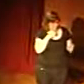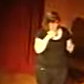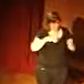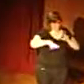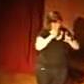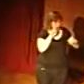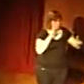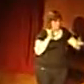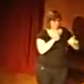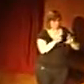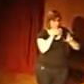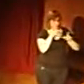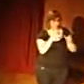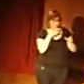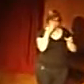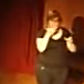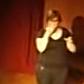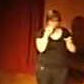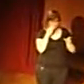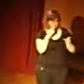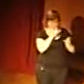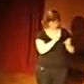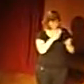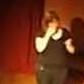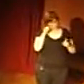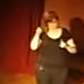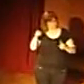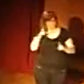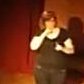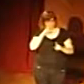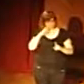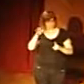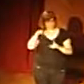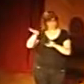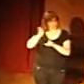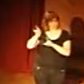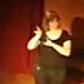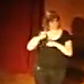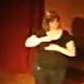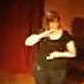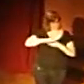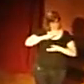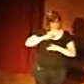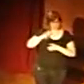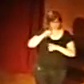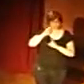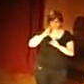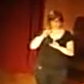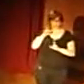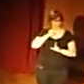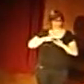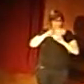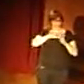esta vista porque interesa todo lo contrario el ser el entender bien la capacidad de seducción y de